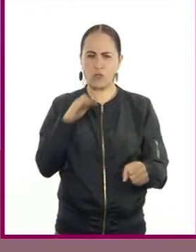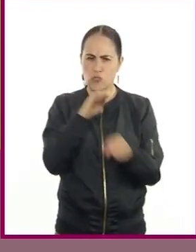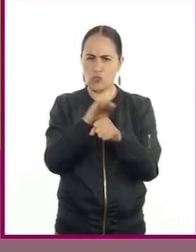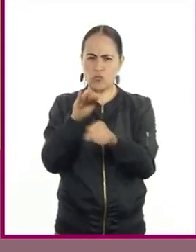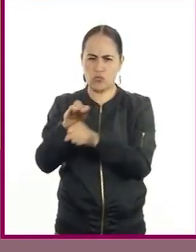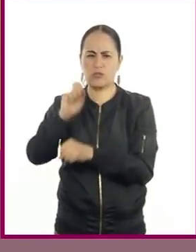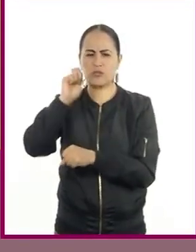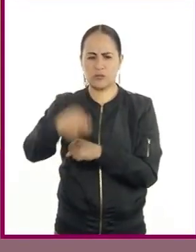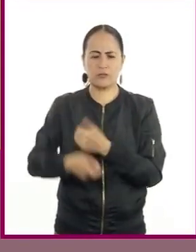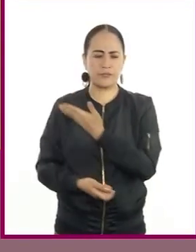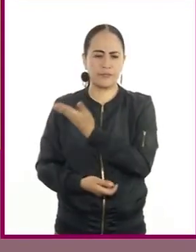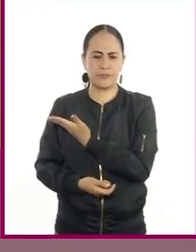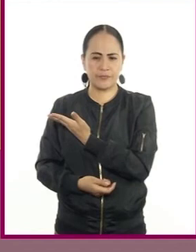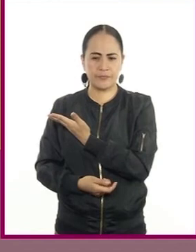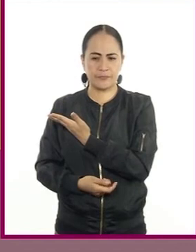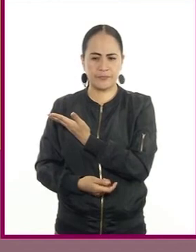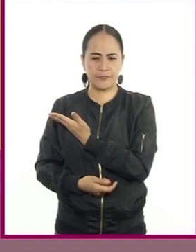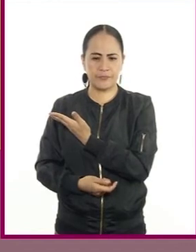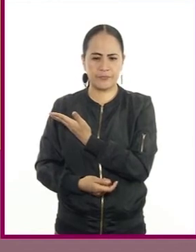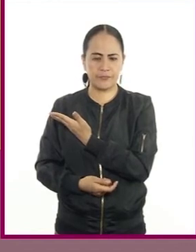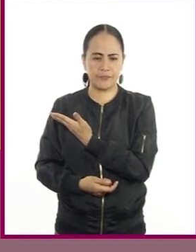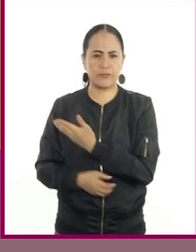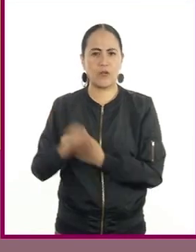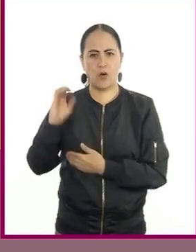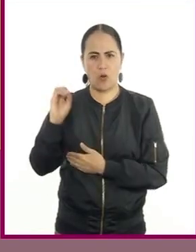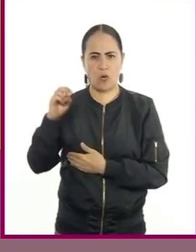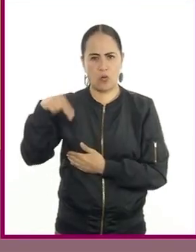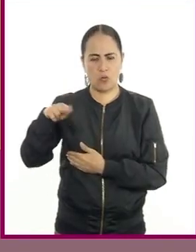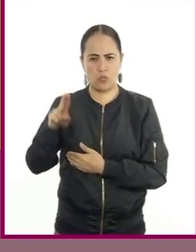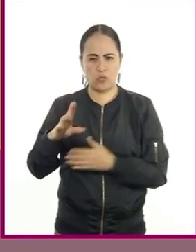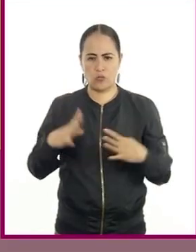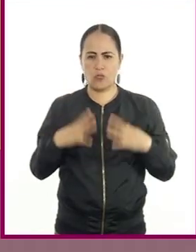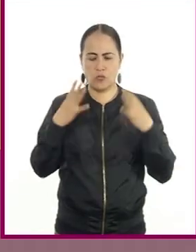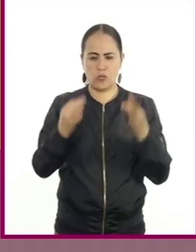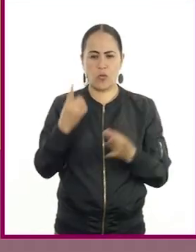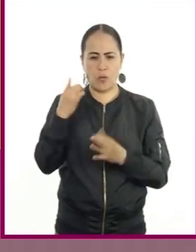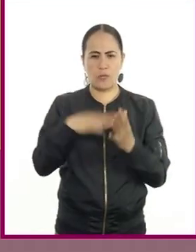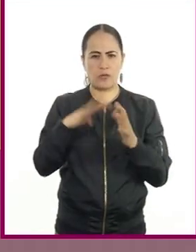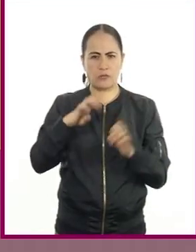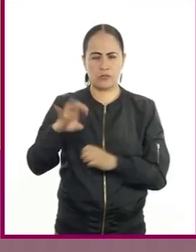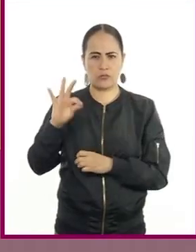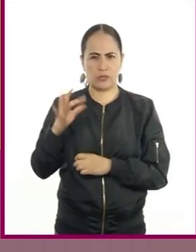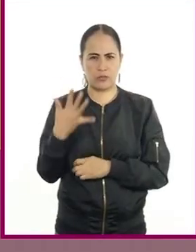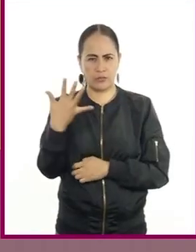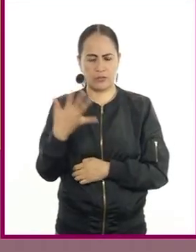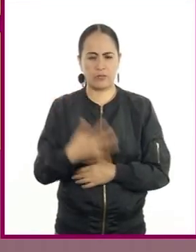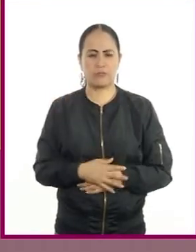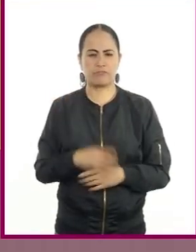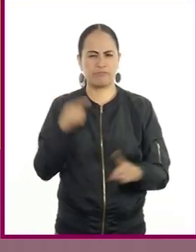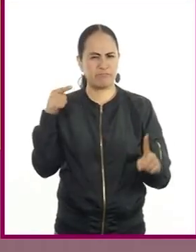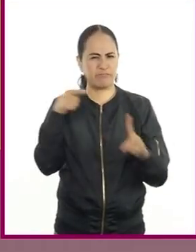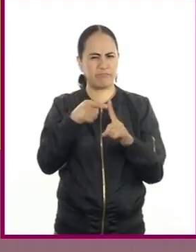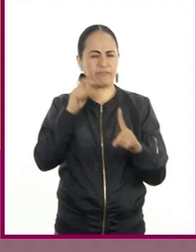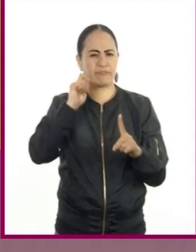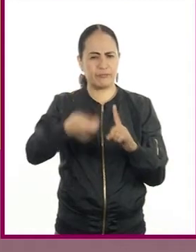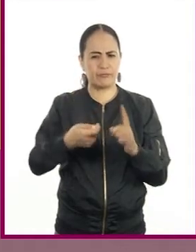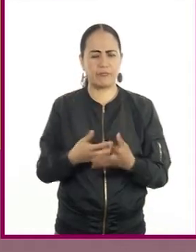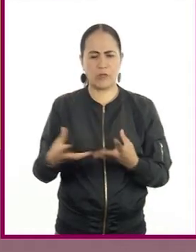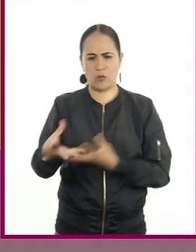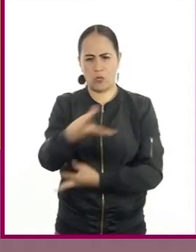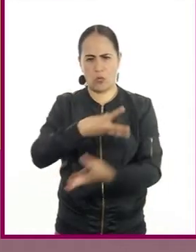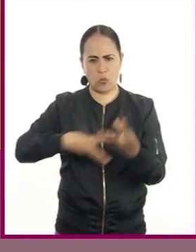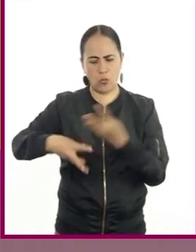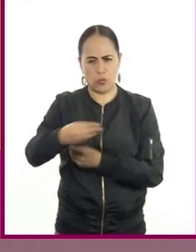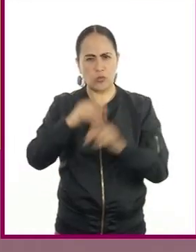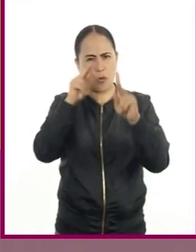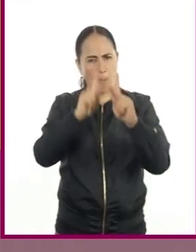la Organización de las Naciones Unidas, ONU, se creó en el año 1945 con el objetivo de colaborar en pro